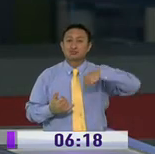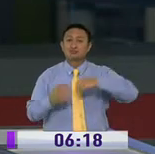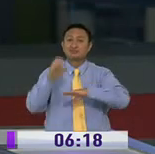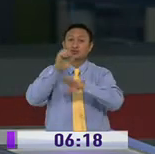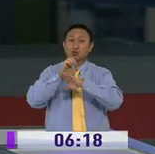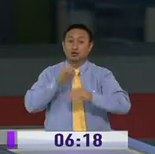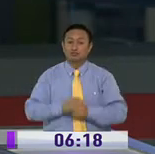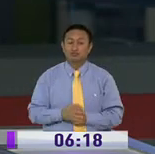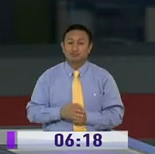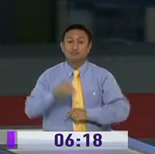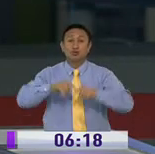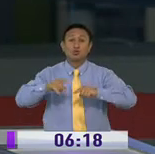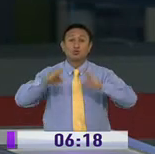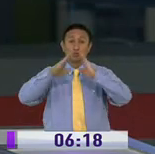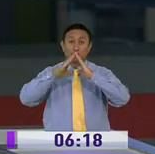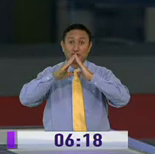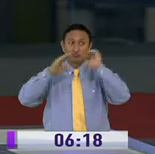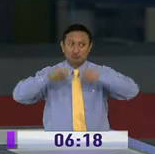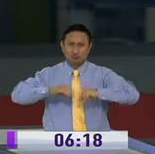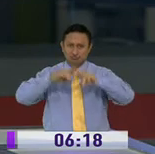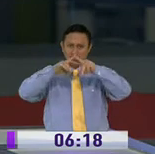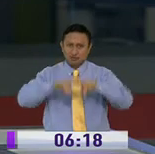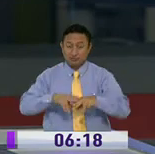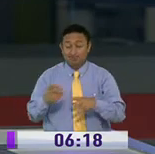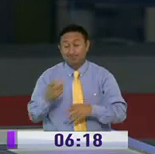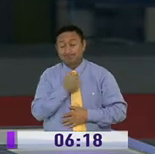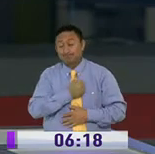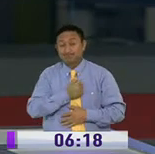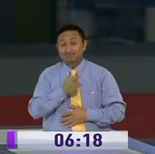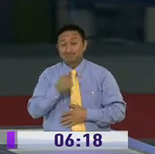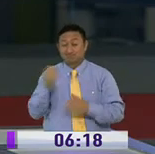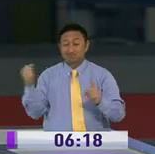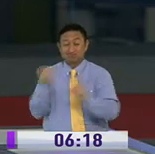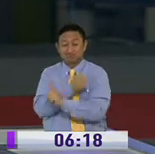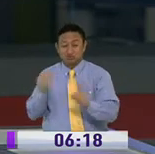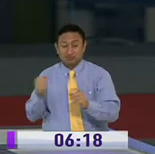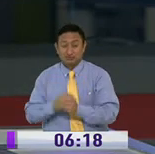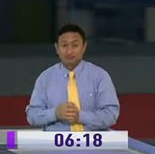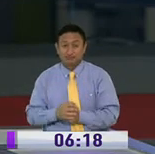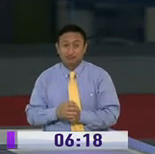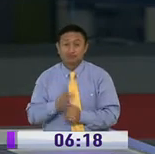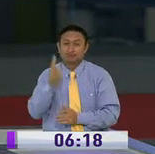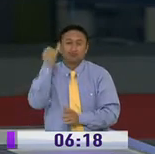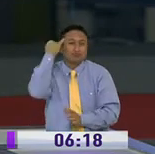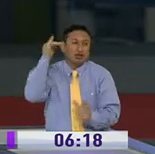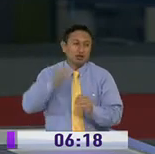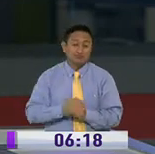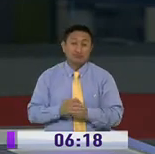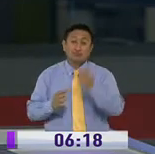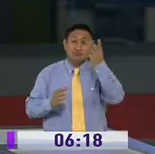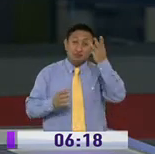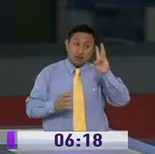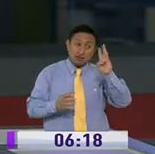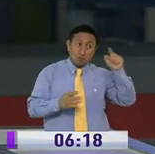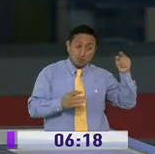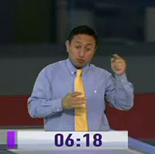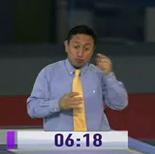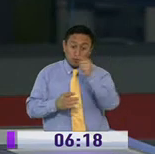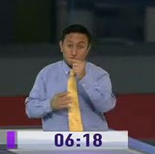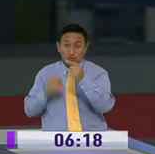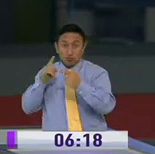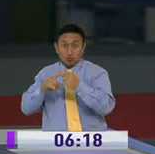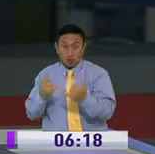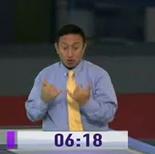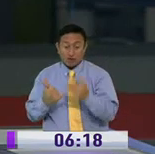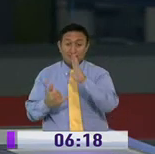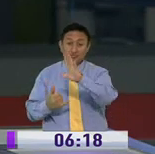Ecuador, en algunos hogares se registra lamentablemente violencia intrafamiliar. Tomen una idea, desde el 16 de marzo hasta la fecha, más